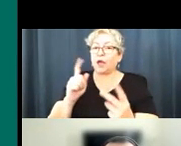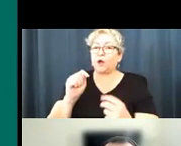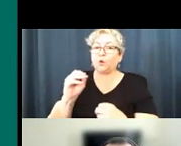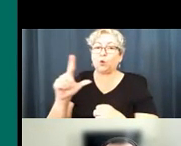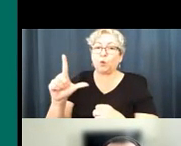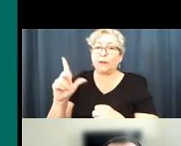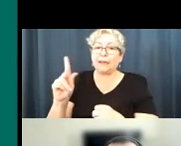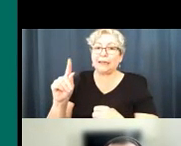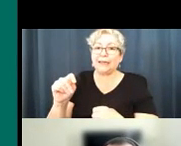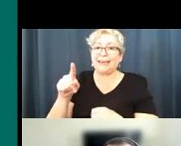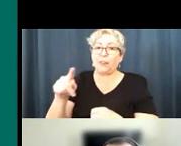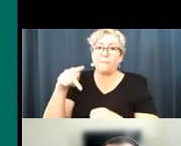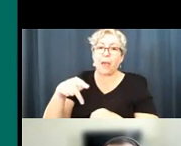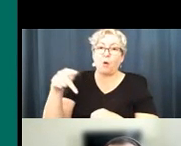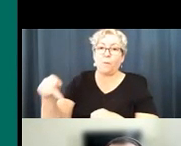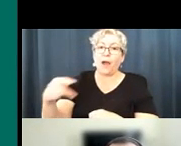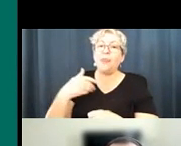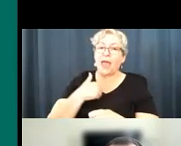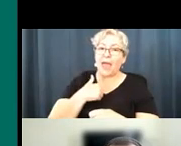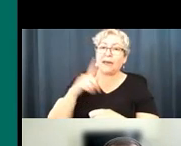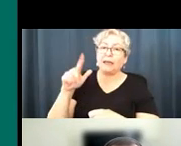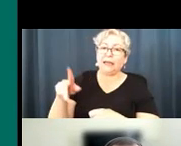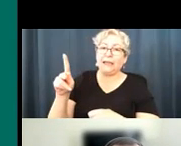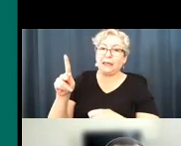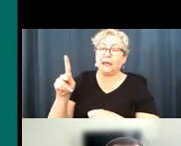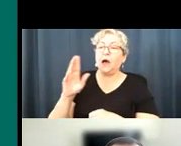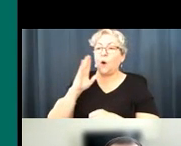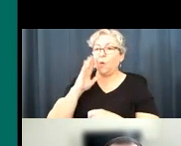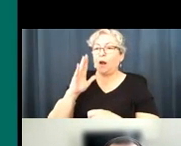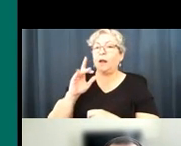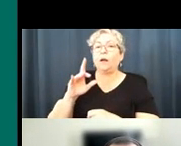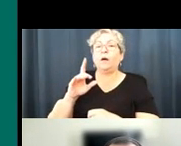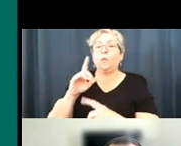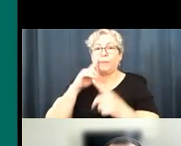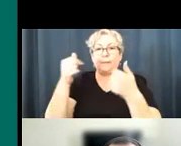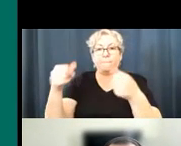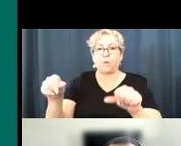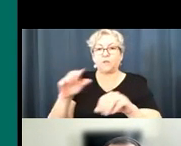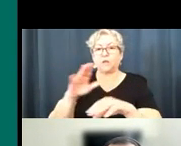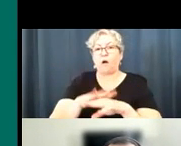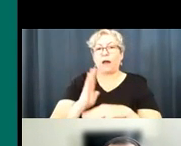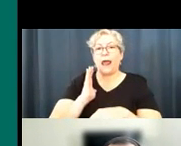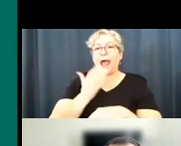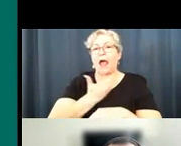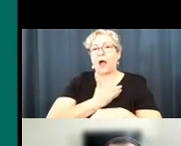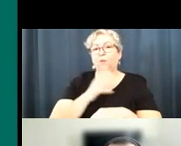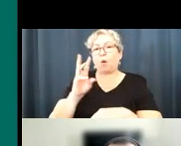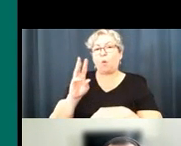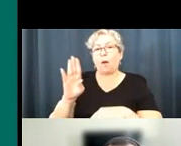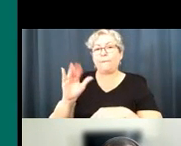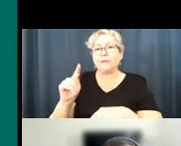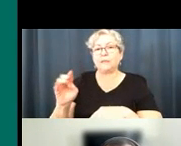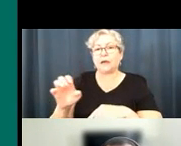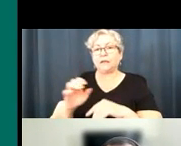miren a este, que busquen el toolkit, hay un enlace en el PowerPoint y también va a estar en